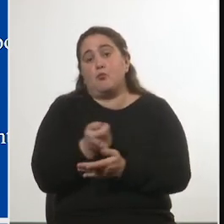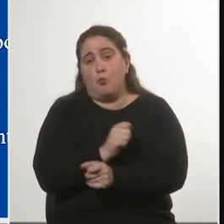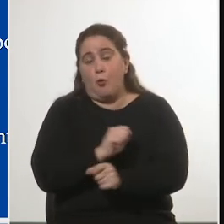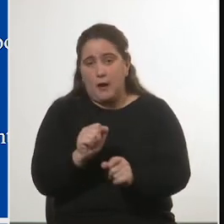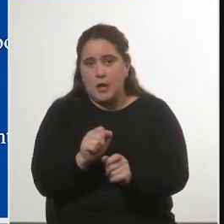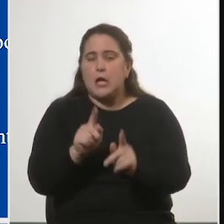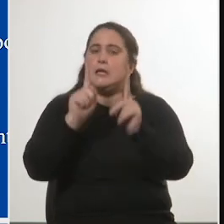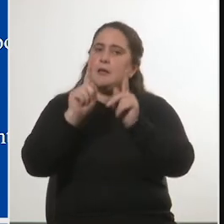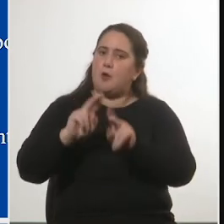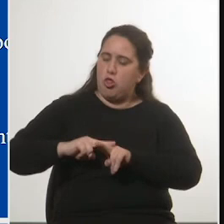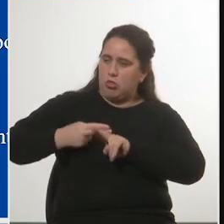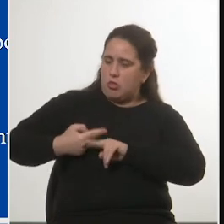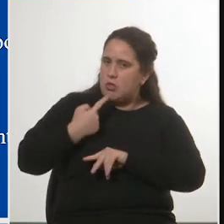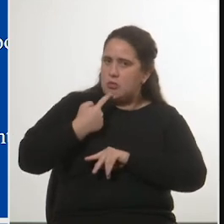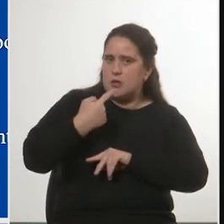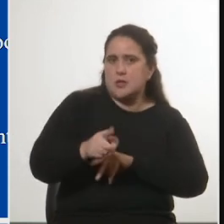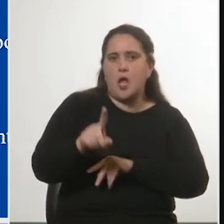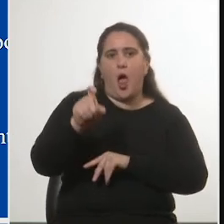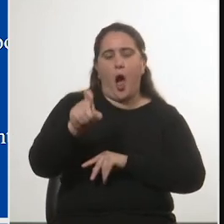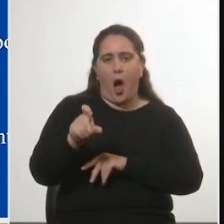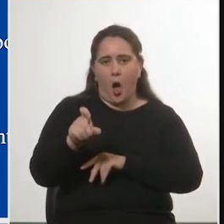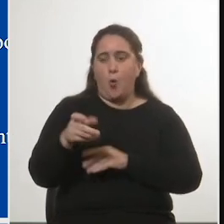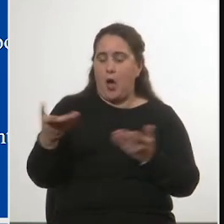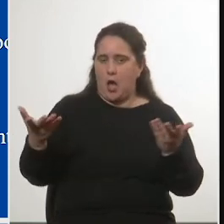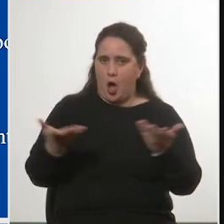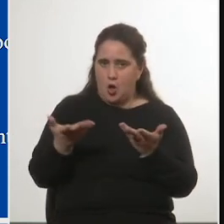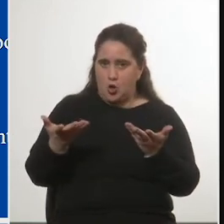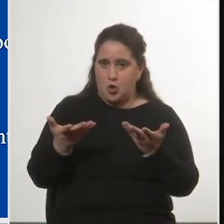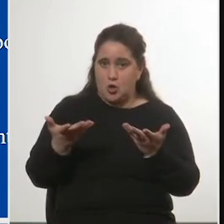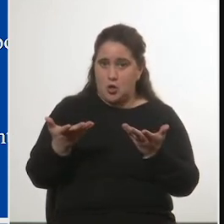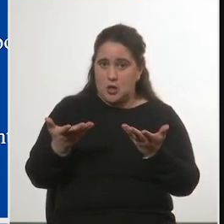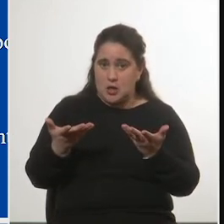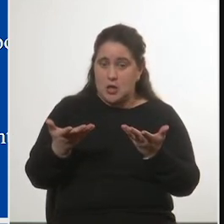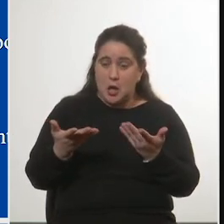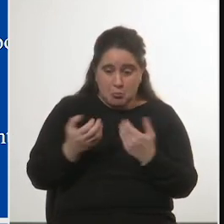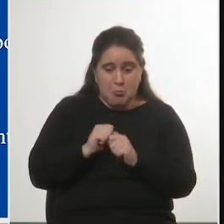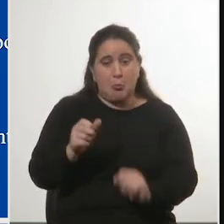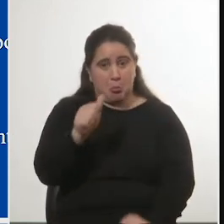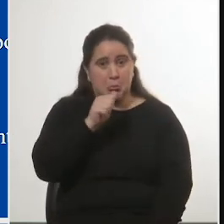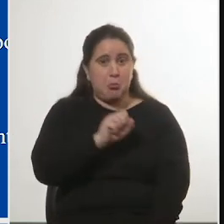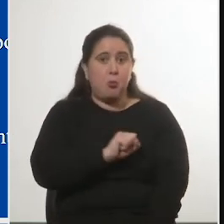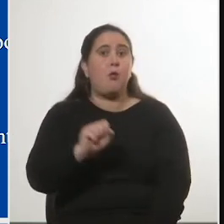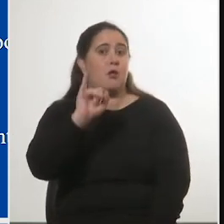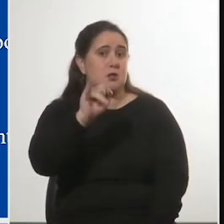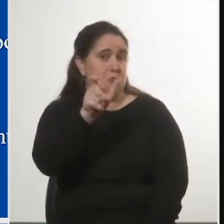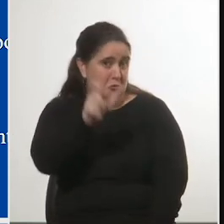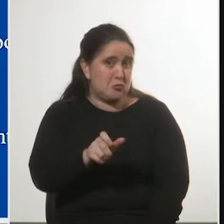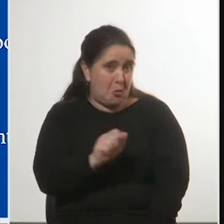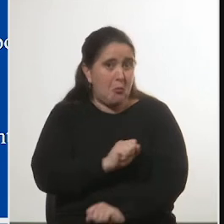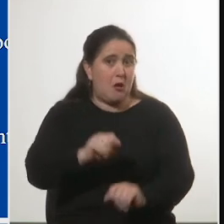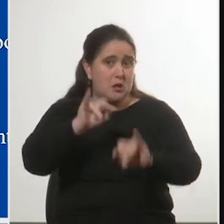se reitera que el agua en las condiciones actuales es apta para el consumo